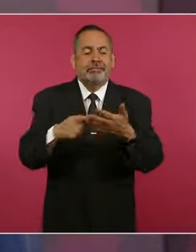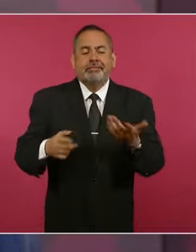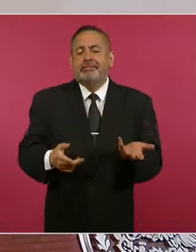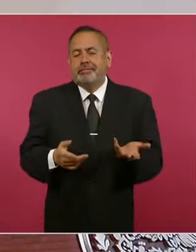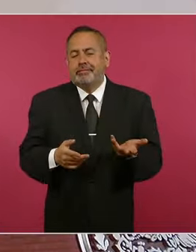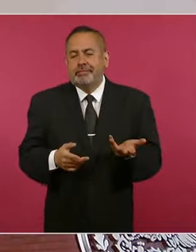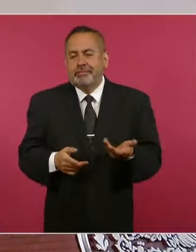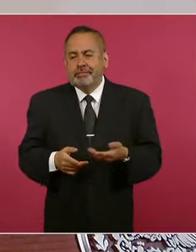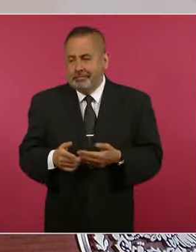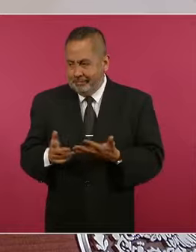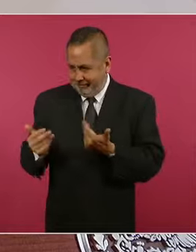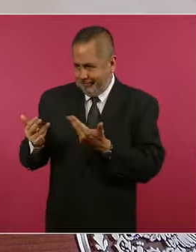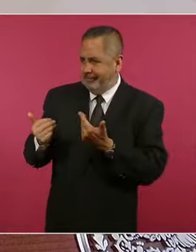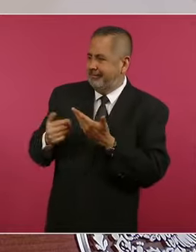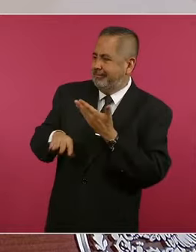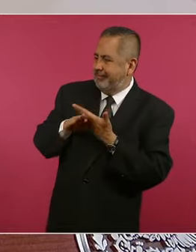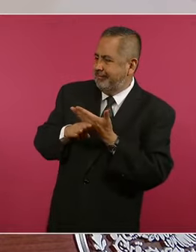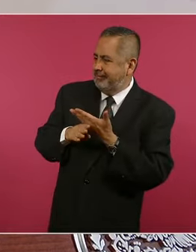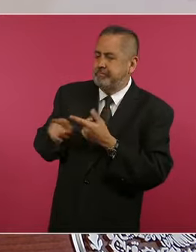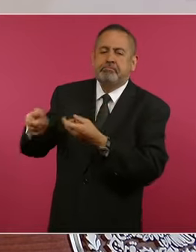en ese juego?